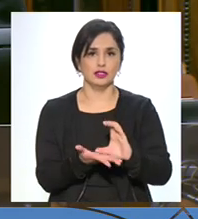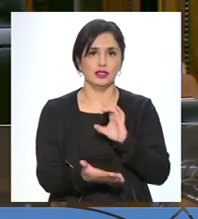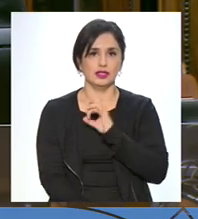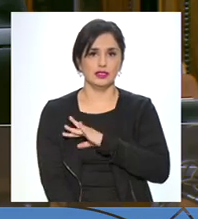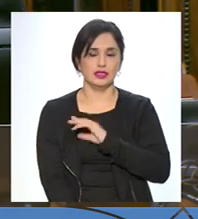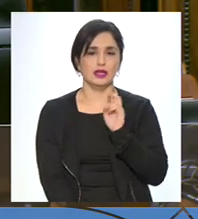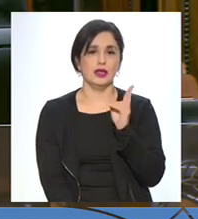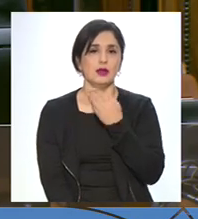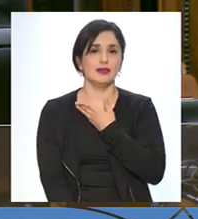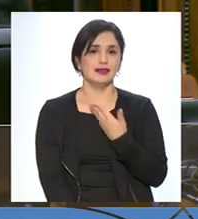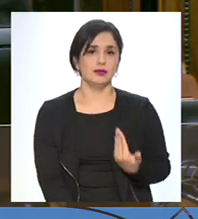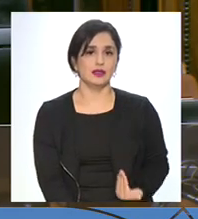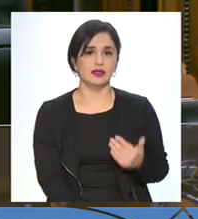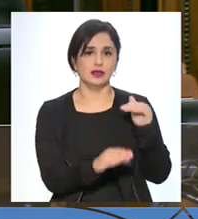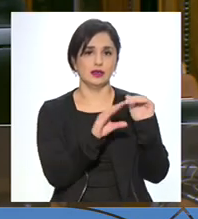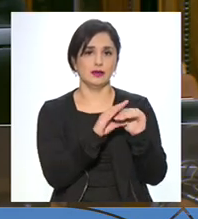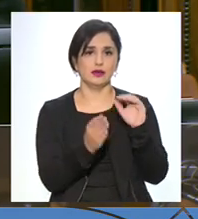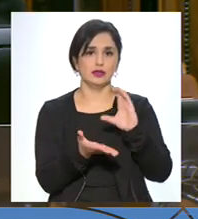del Banco Central de Chile,